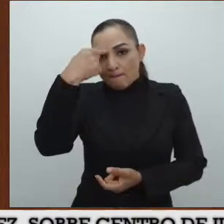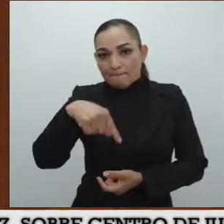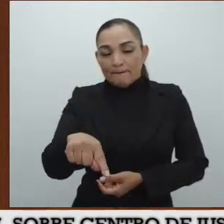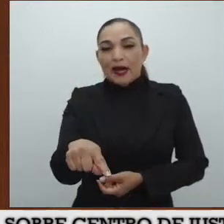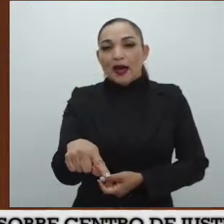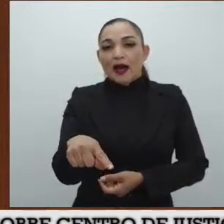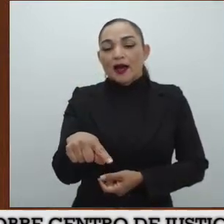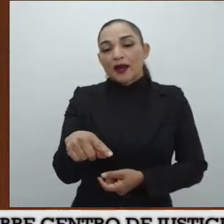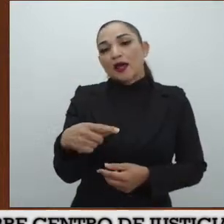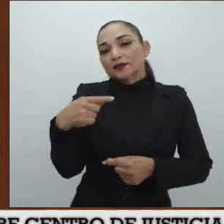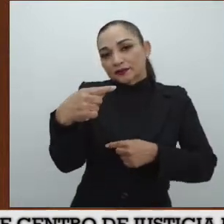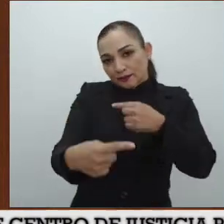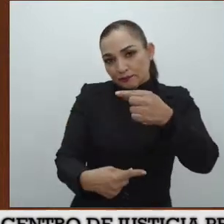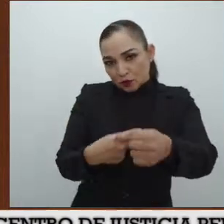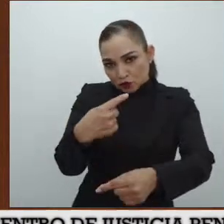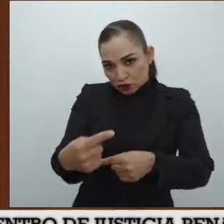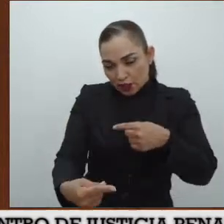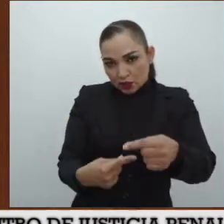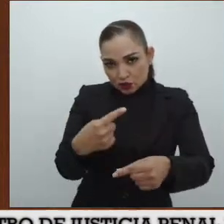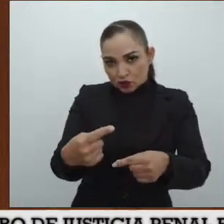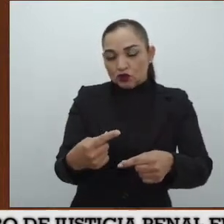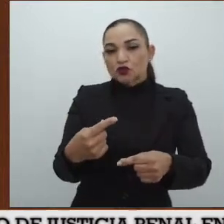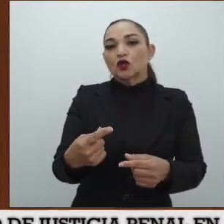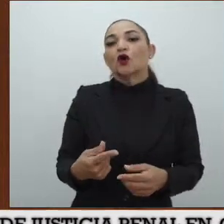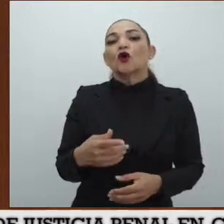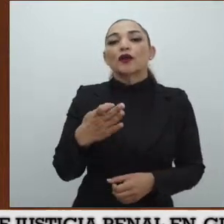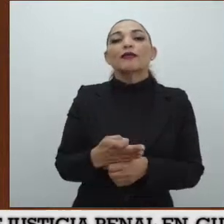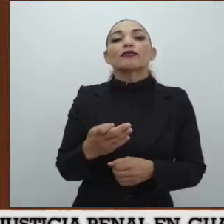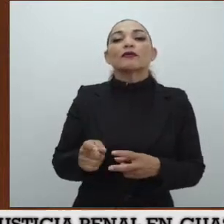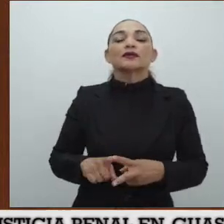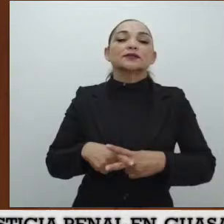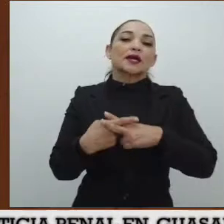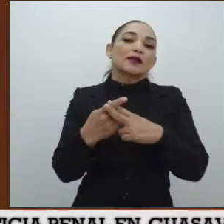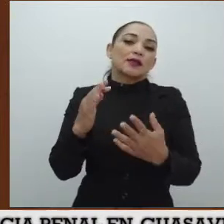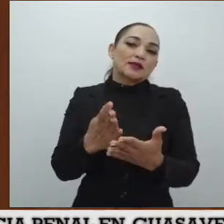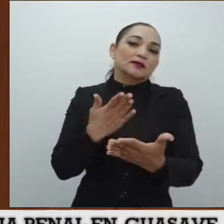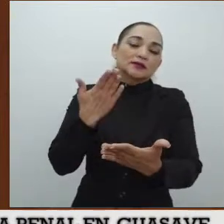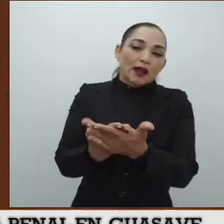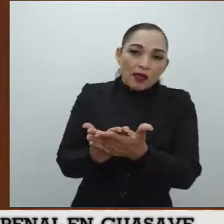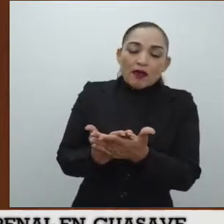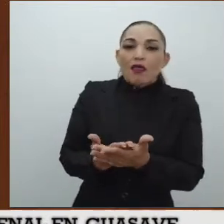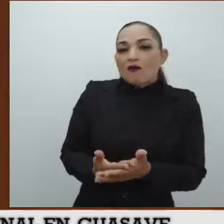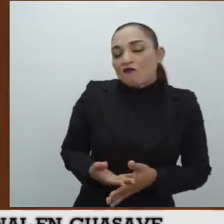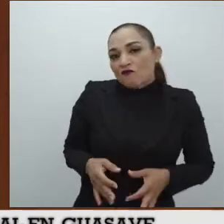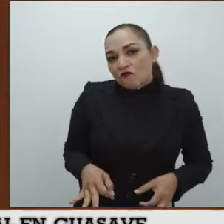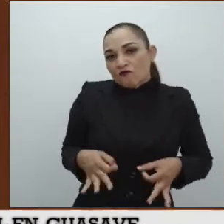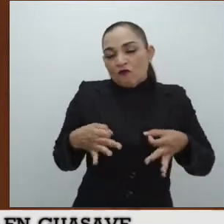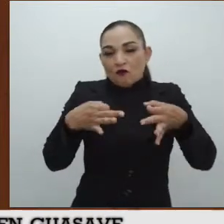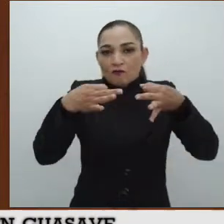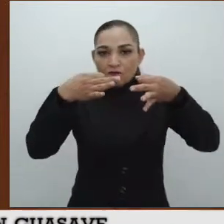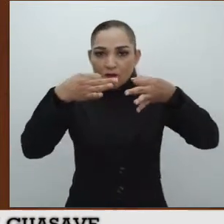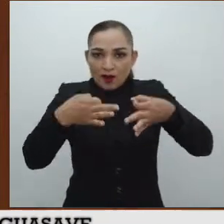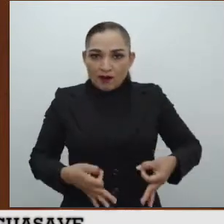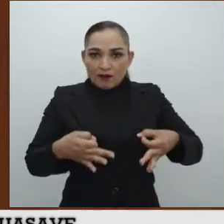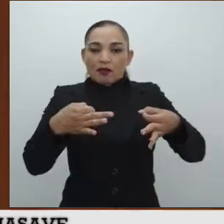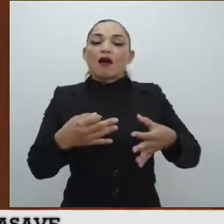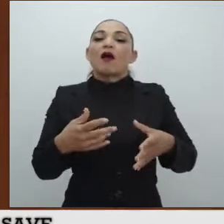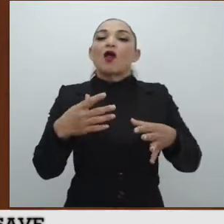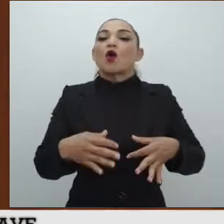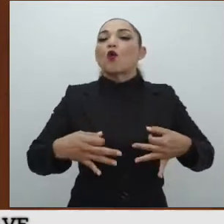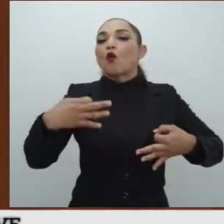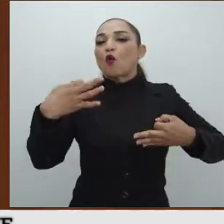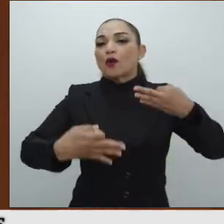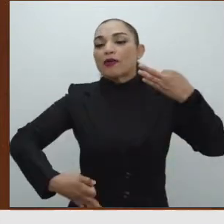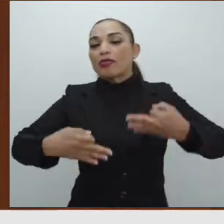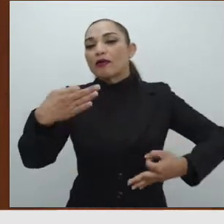este proceso que hoy hemos iniciado con estas iniciativas, darle la formalidad jurídica a este centro de justicia penal